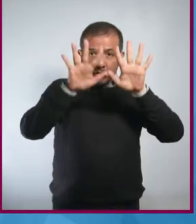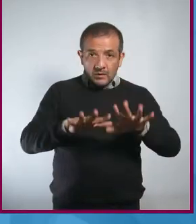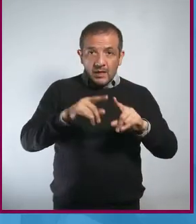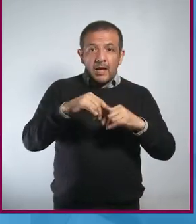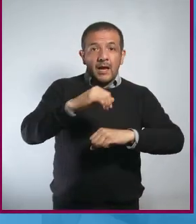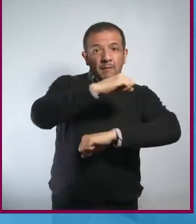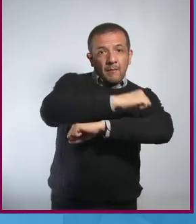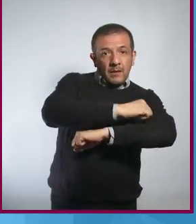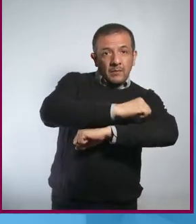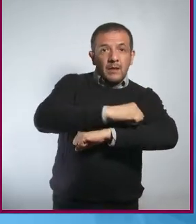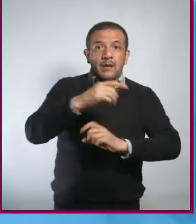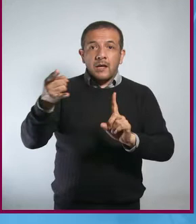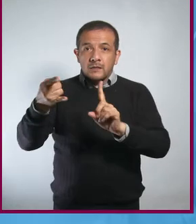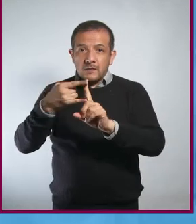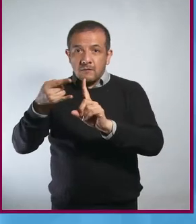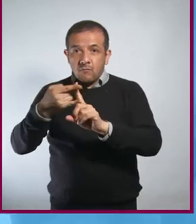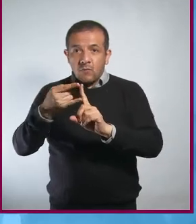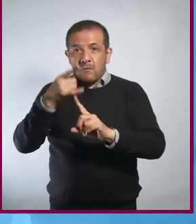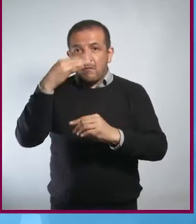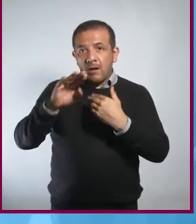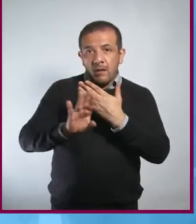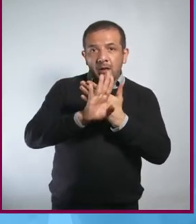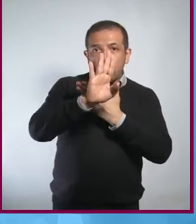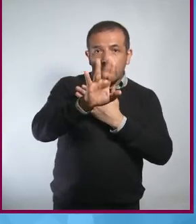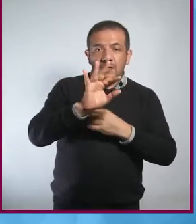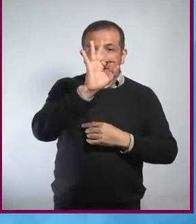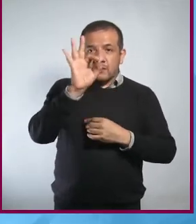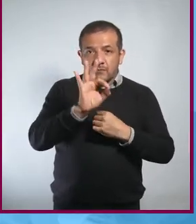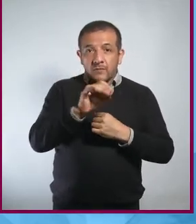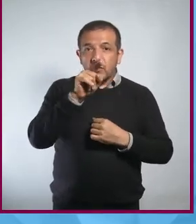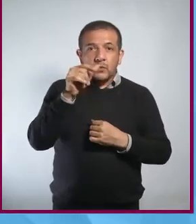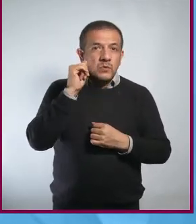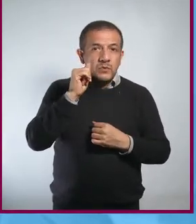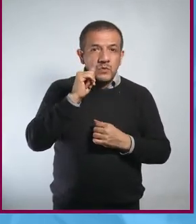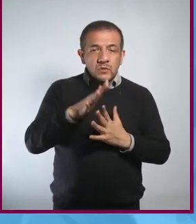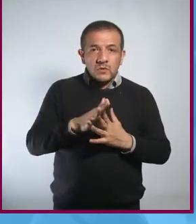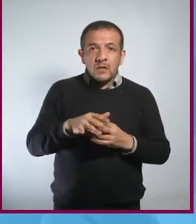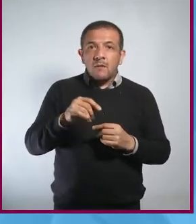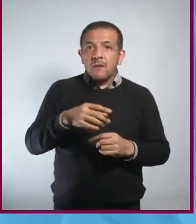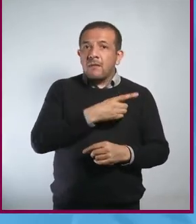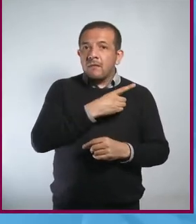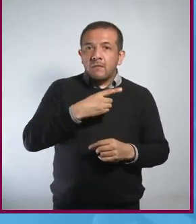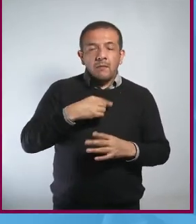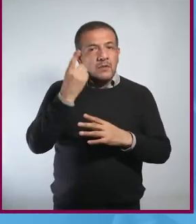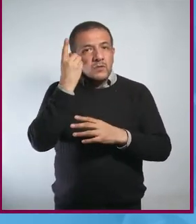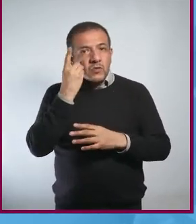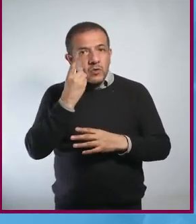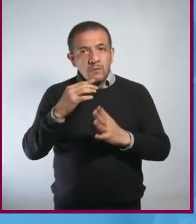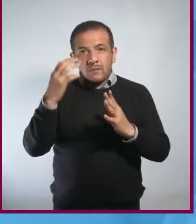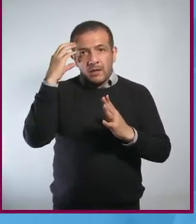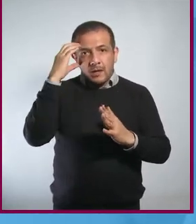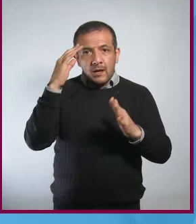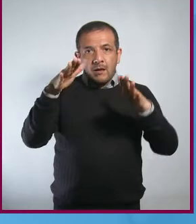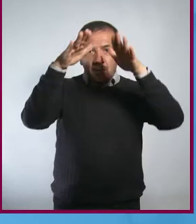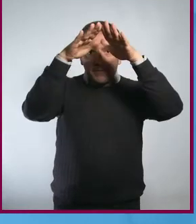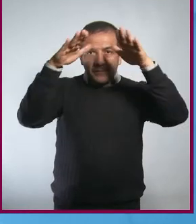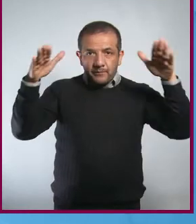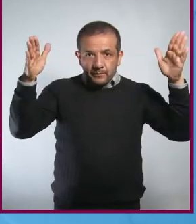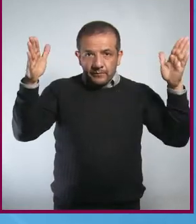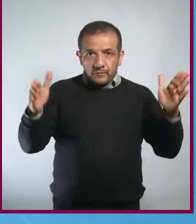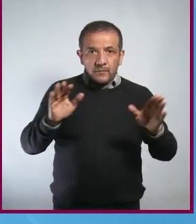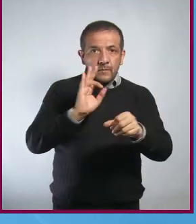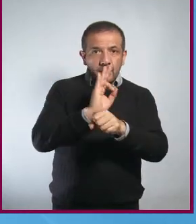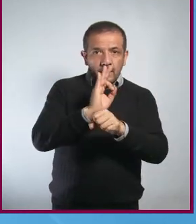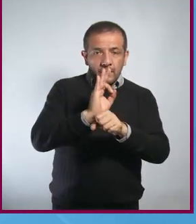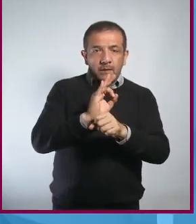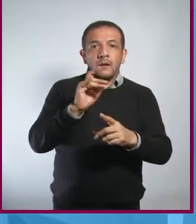puertas para impedir que entren los zancudos. Duerme siempre bajo un mosquitero. Usa repelente contra